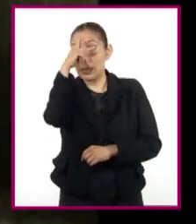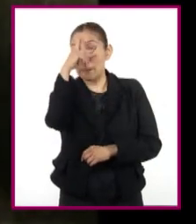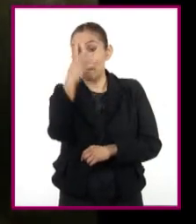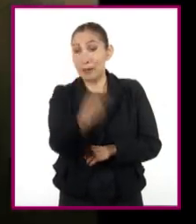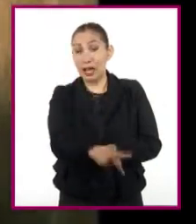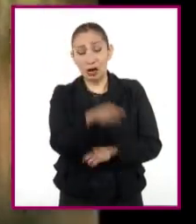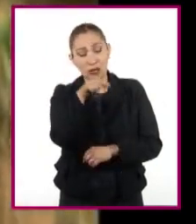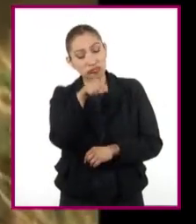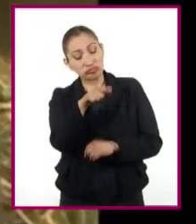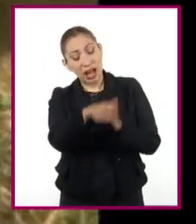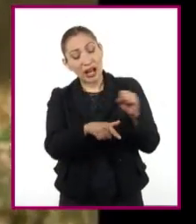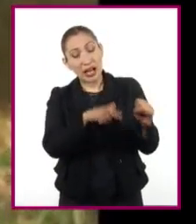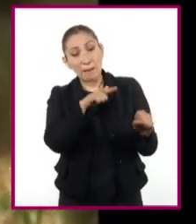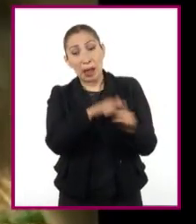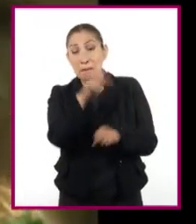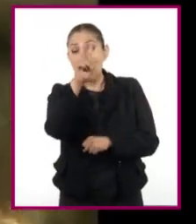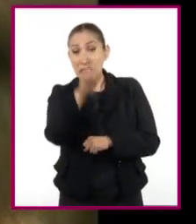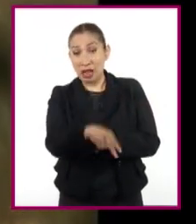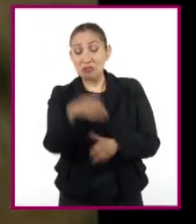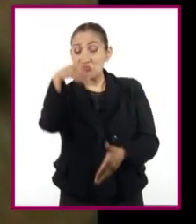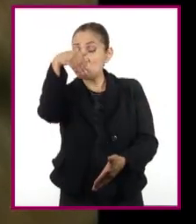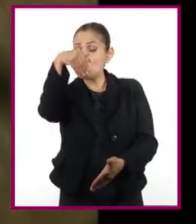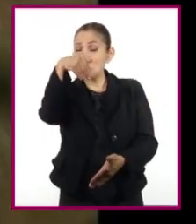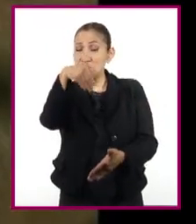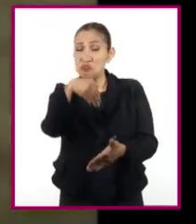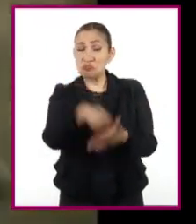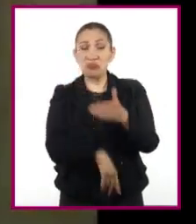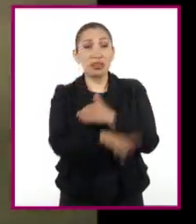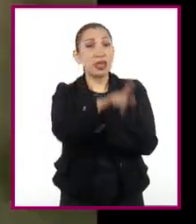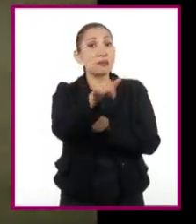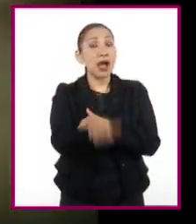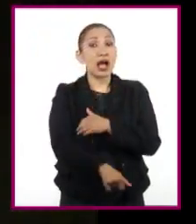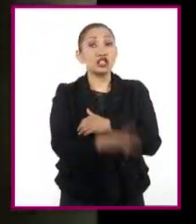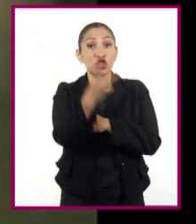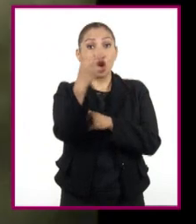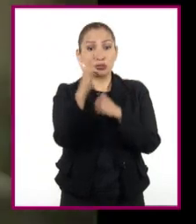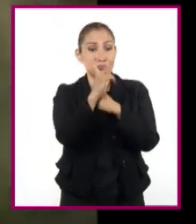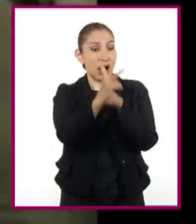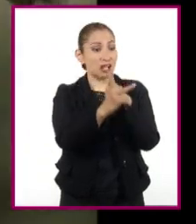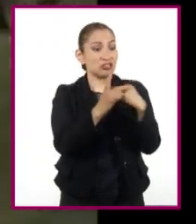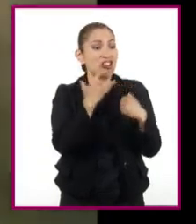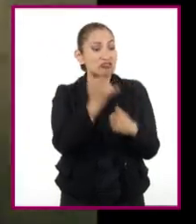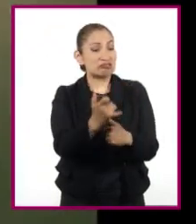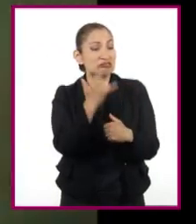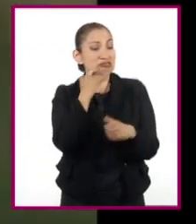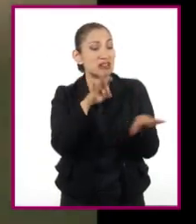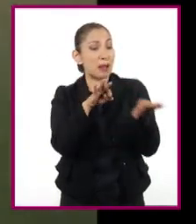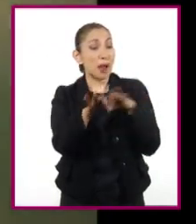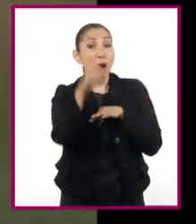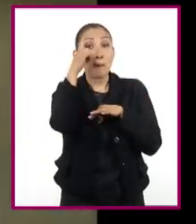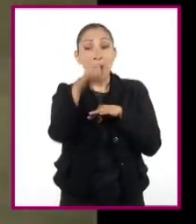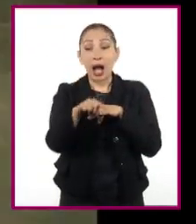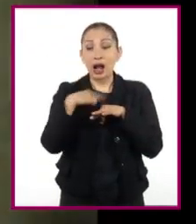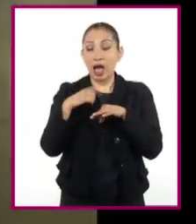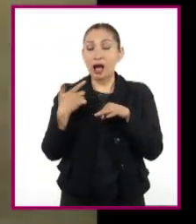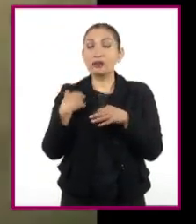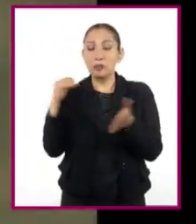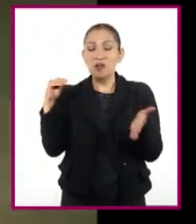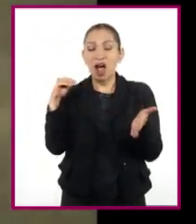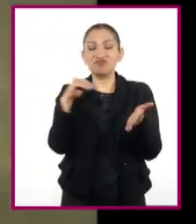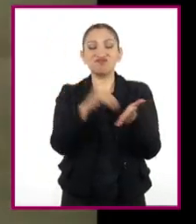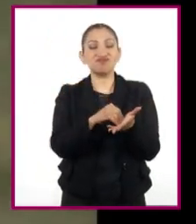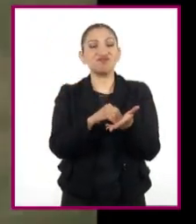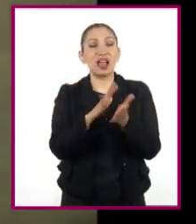mexicano era una especie en franco declive, después de que dos naciones unieron esfuerzos para que llegara a